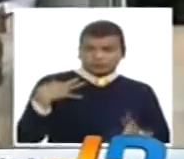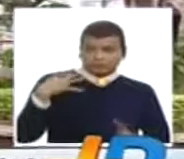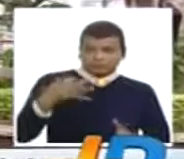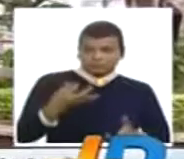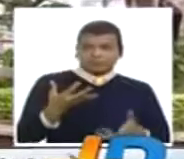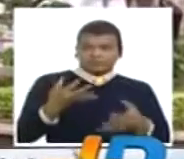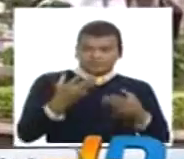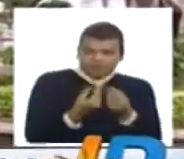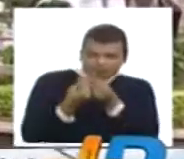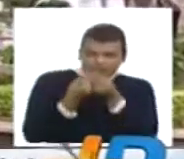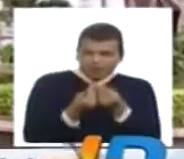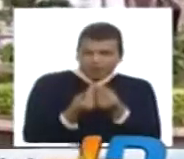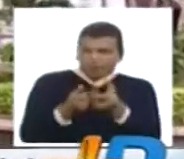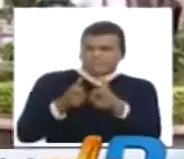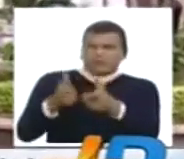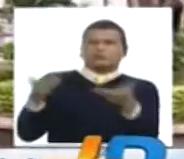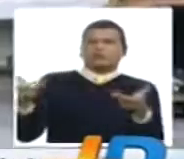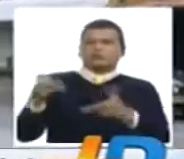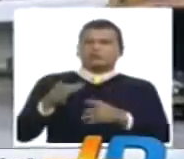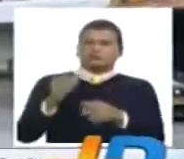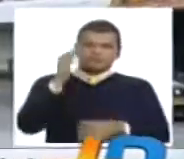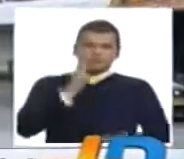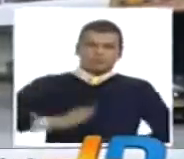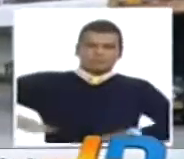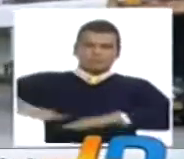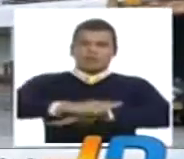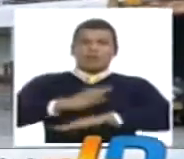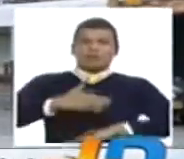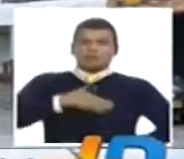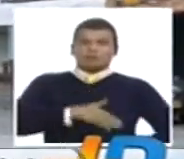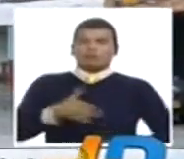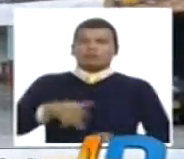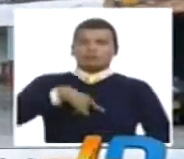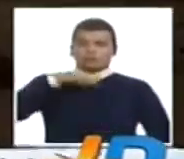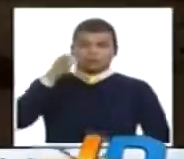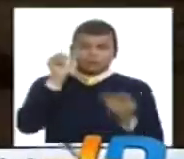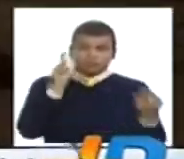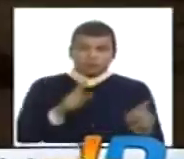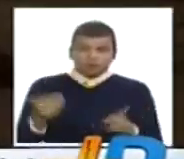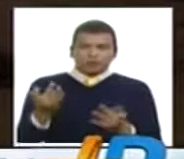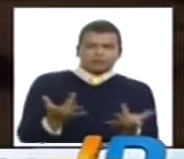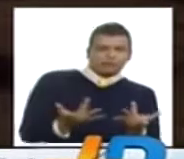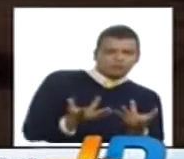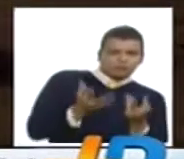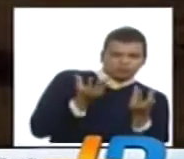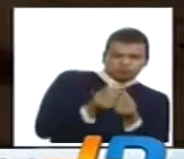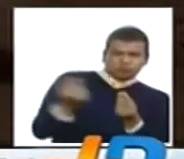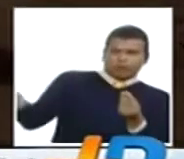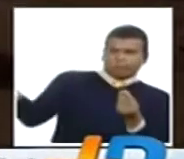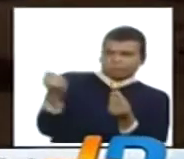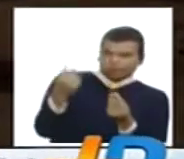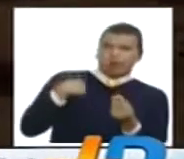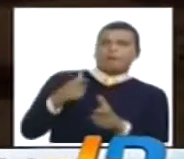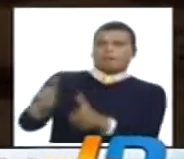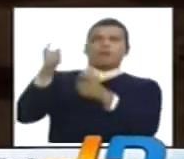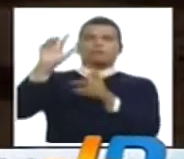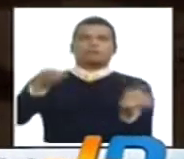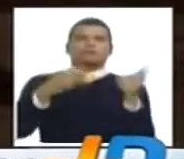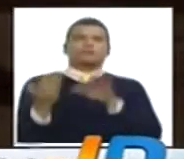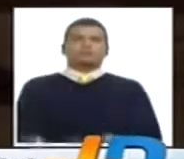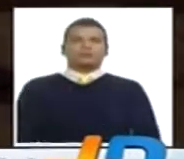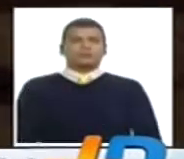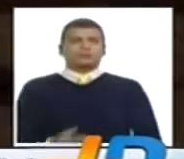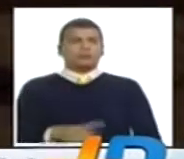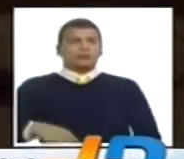atacado junto a su esposa en una esquina del Parque Bolívar de Yumbo por hombres que lo esperaban en el lugar. Que los niños están detrás del carro y no,